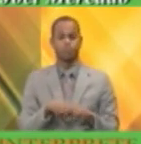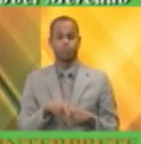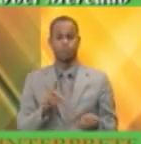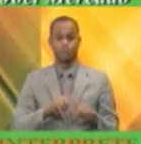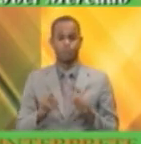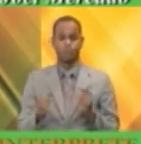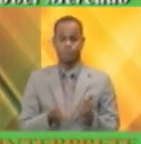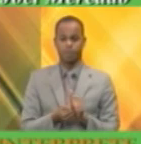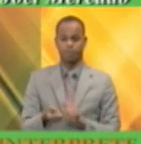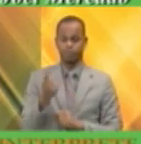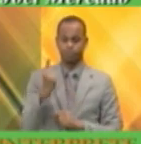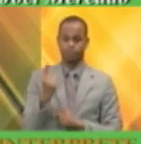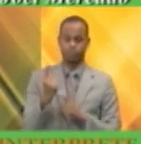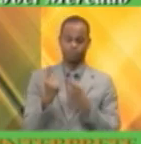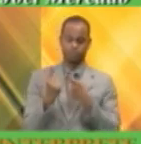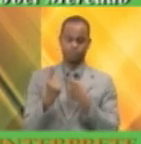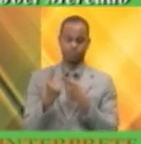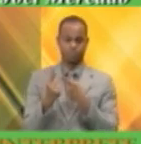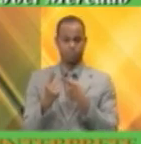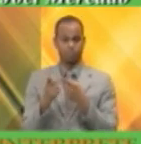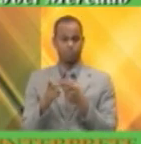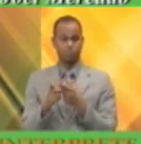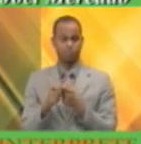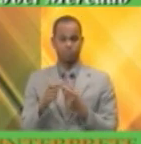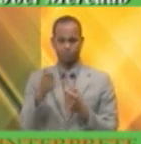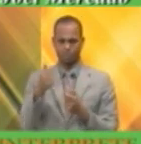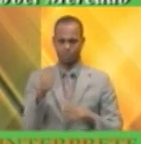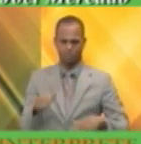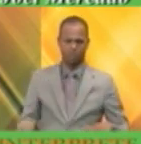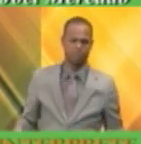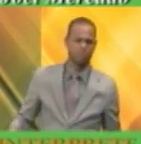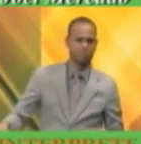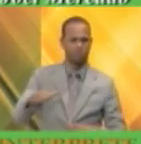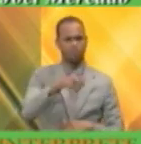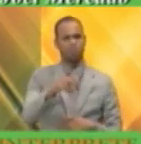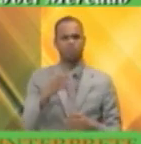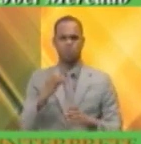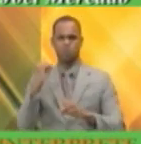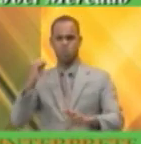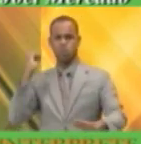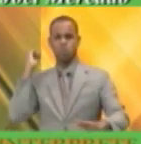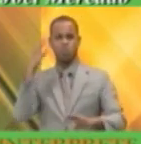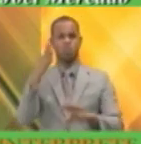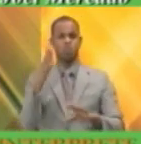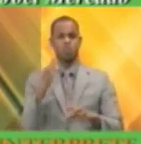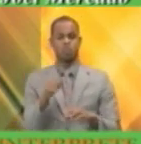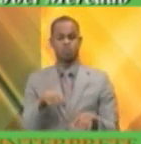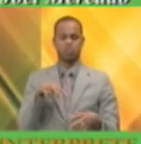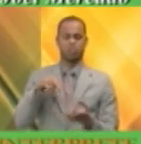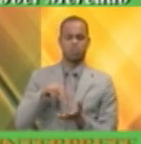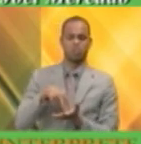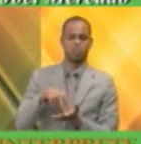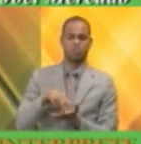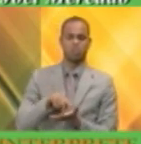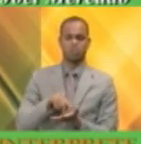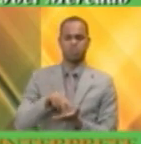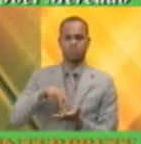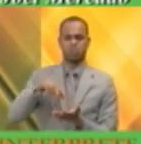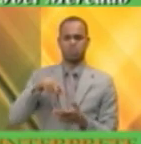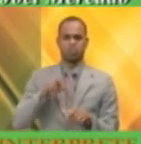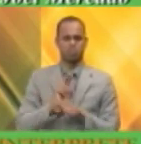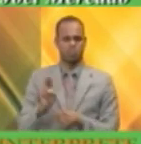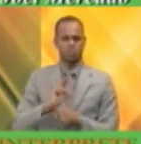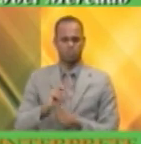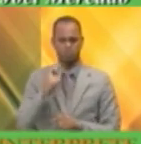con un atleta de lanzamiento de disco, balo, jabalina, parado, con una prótesis de uso